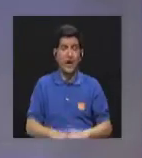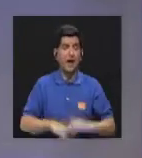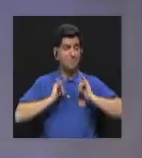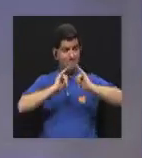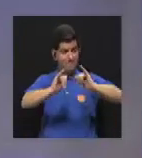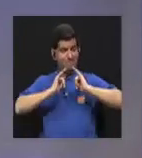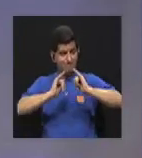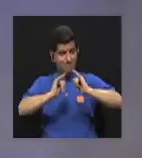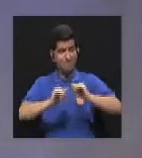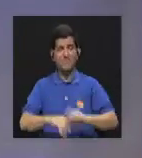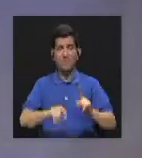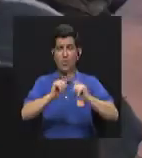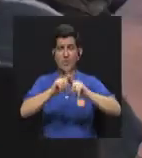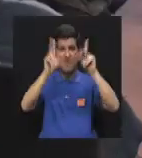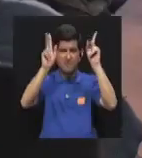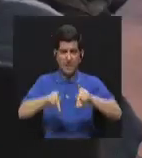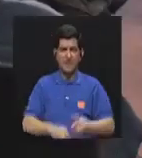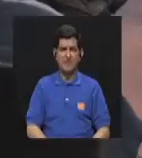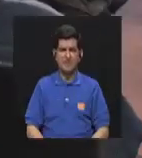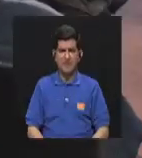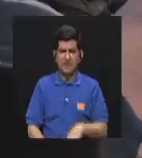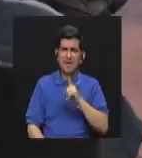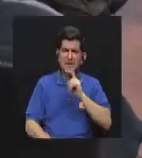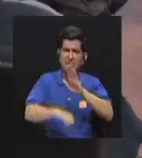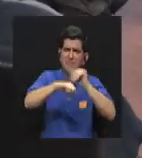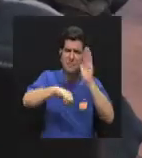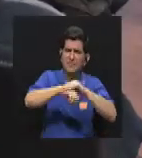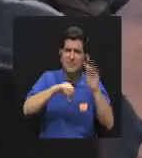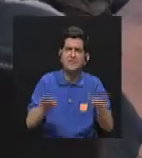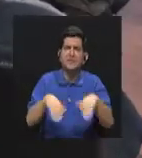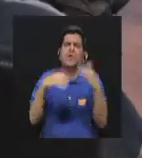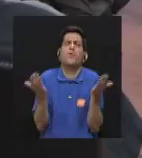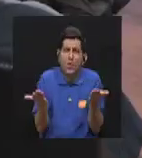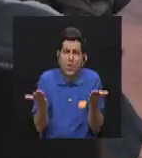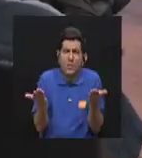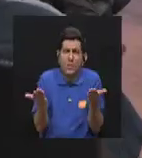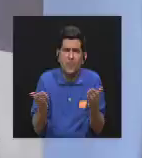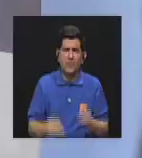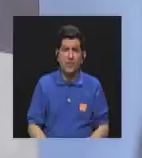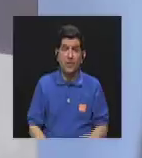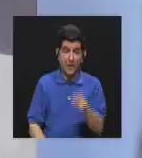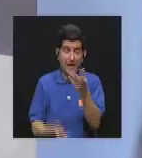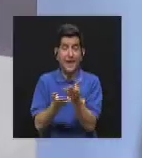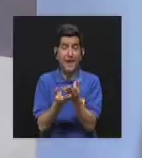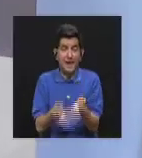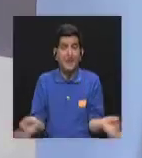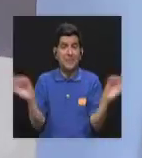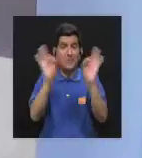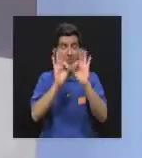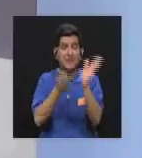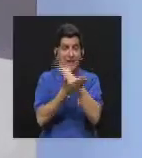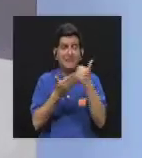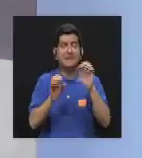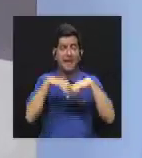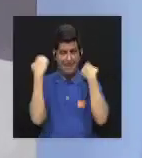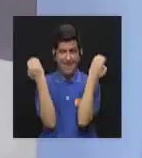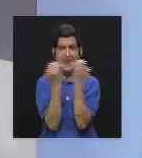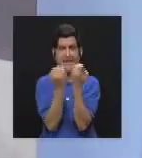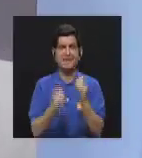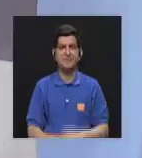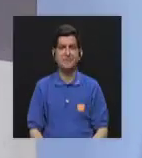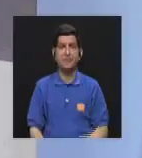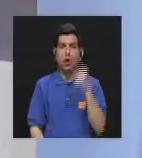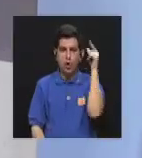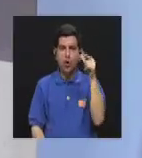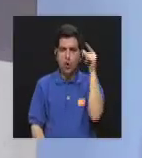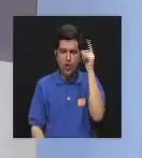con varias personas. ¿Y la convocatoria? ¿Cómo hiciste para convocarlos? Eso es la parte que importante, ¿verdad?, del equipo, porque no,